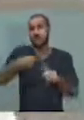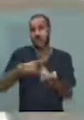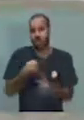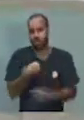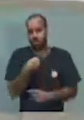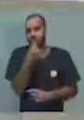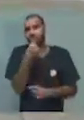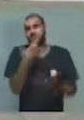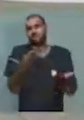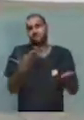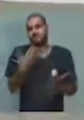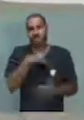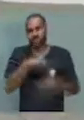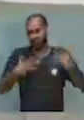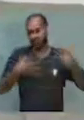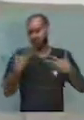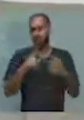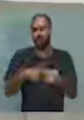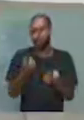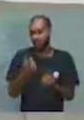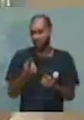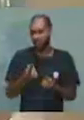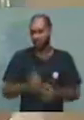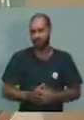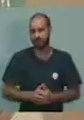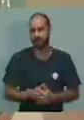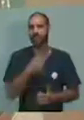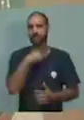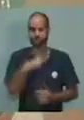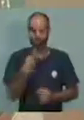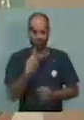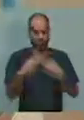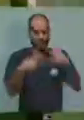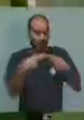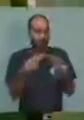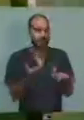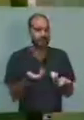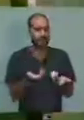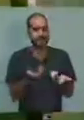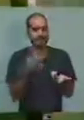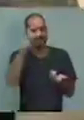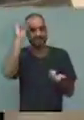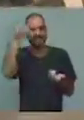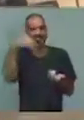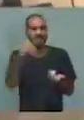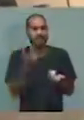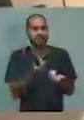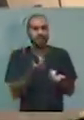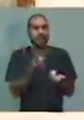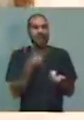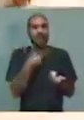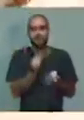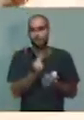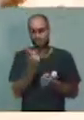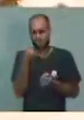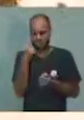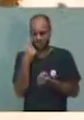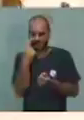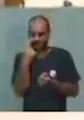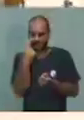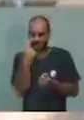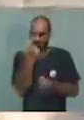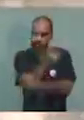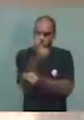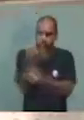veces hay cosas que uno hace que no tiene un impacto inmediato, pero en este caso el impacto fue inmediato y la utilidad